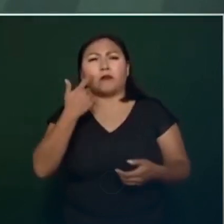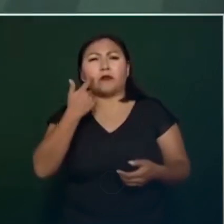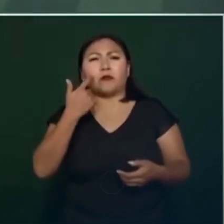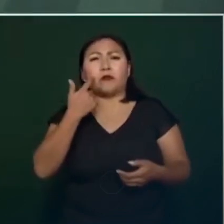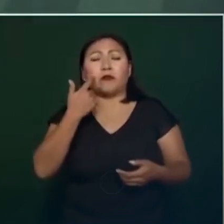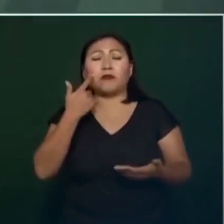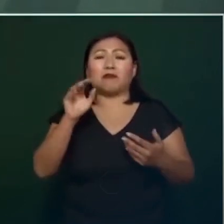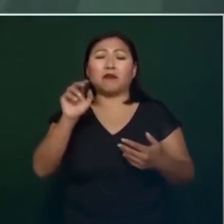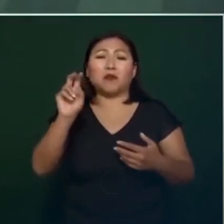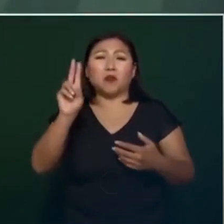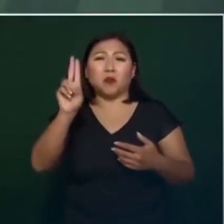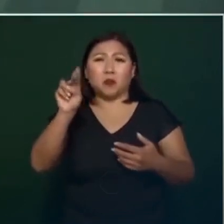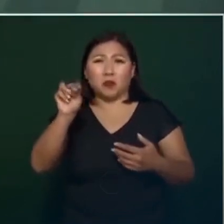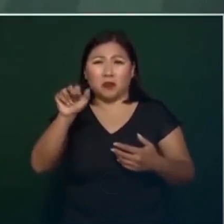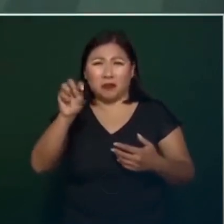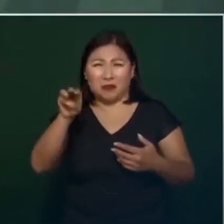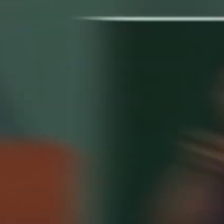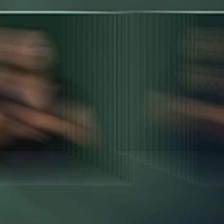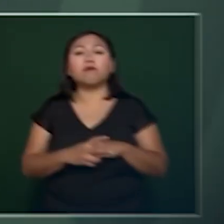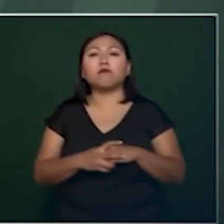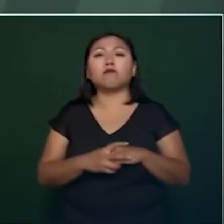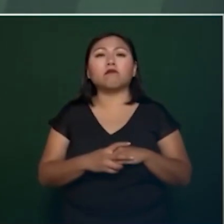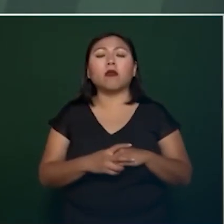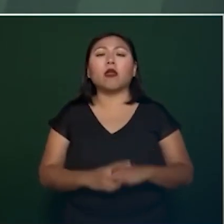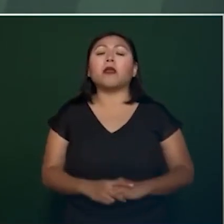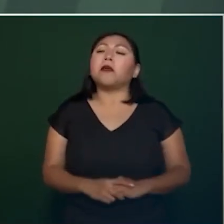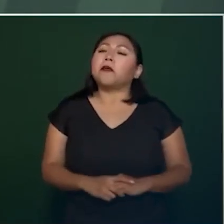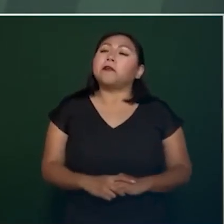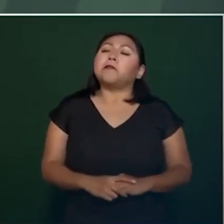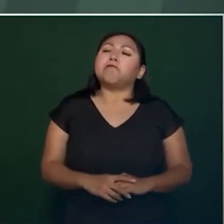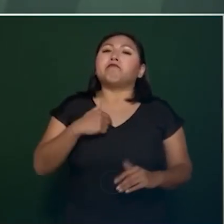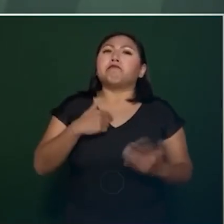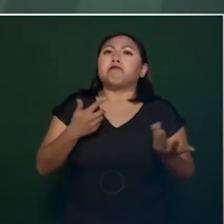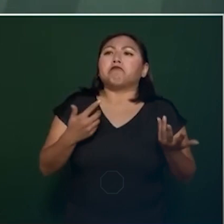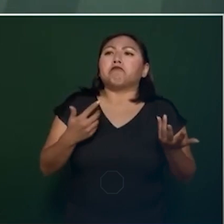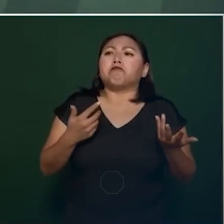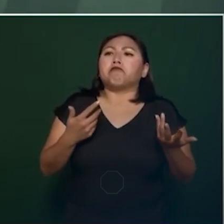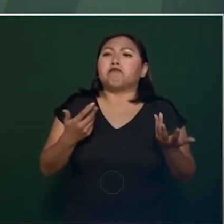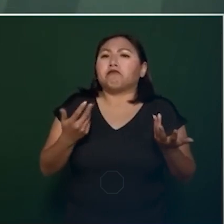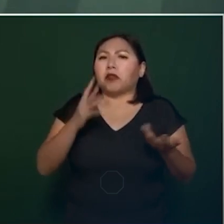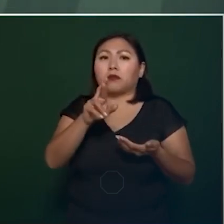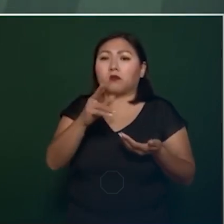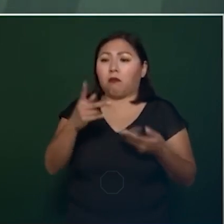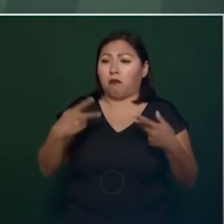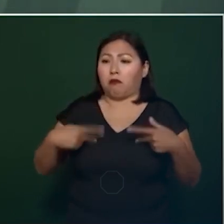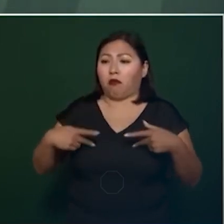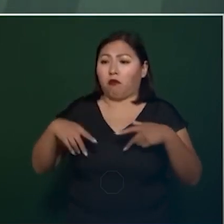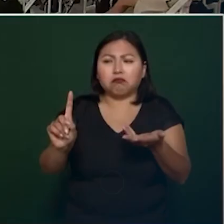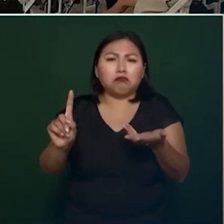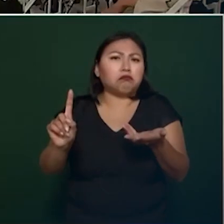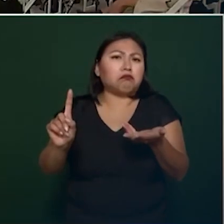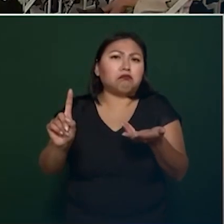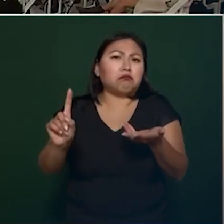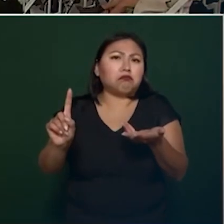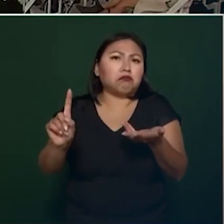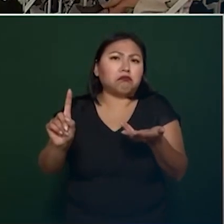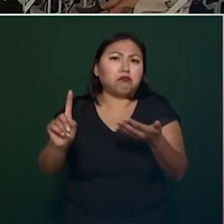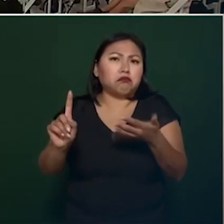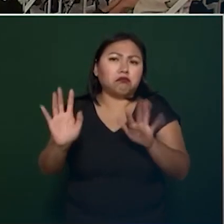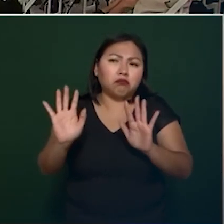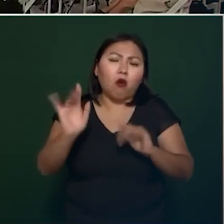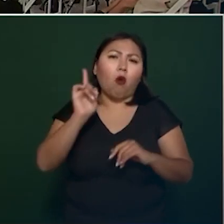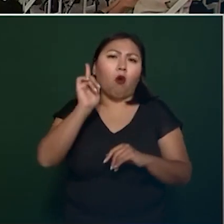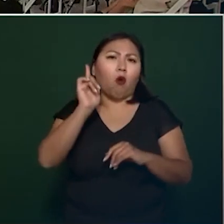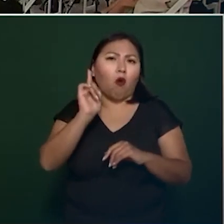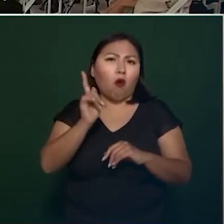en contra de la política económica neoliberal. Espero que cambie, ¿no?, la dirección de los últimos tiempos